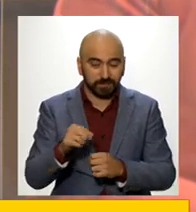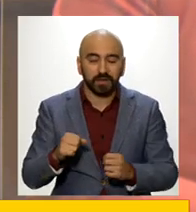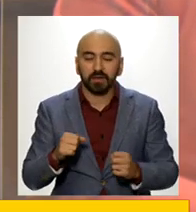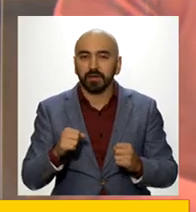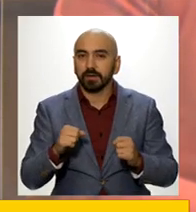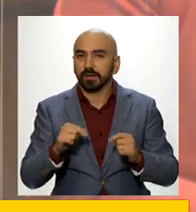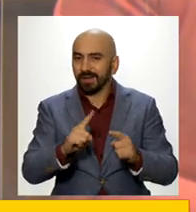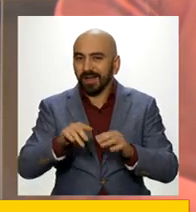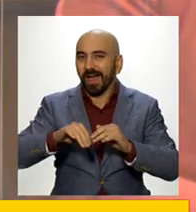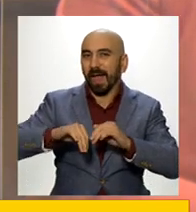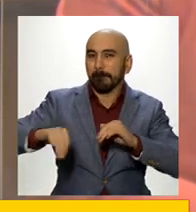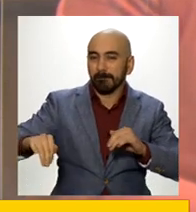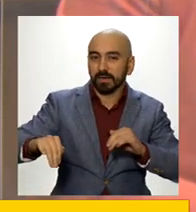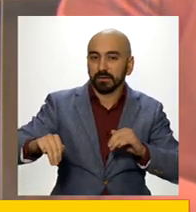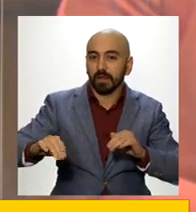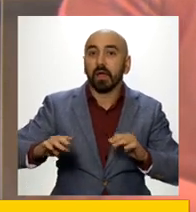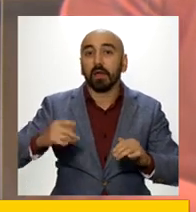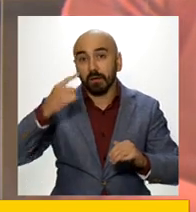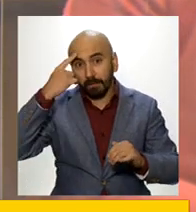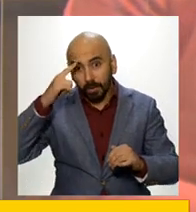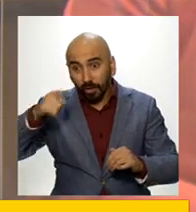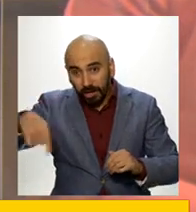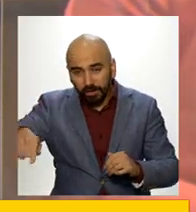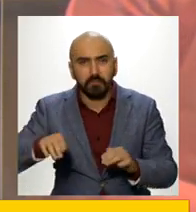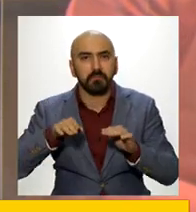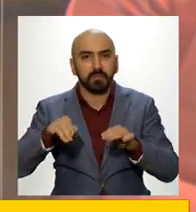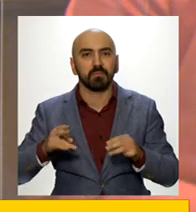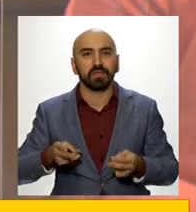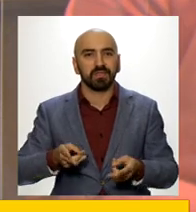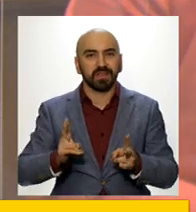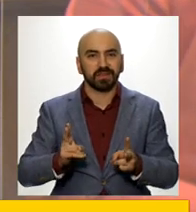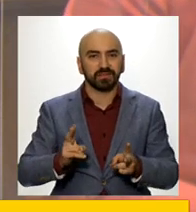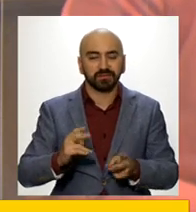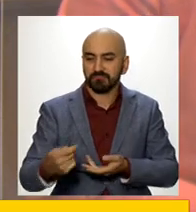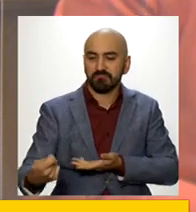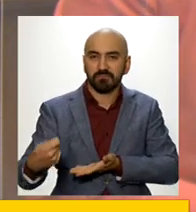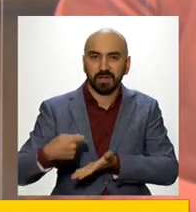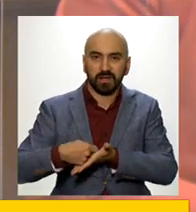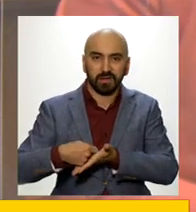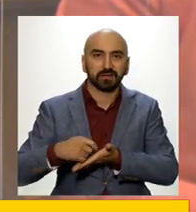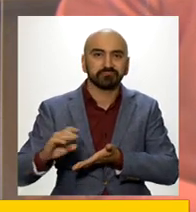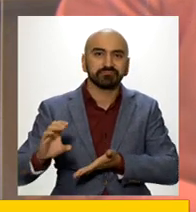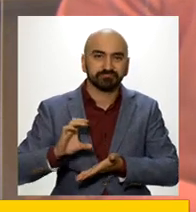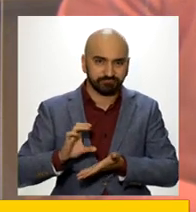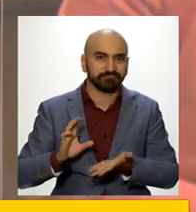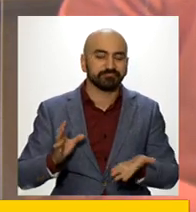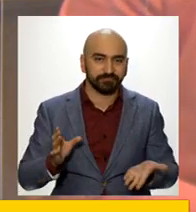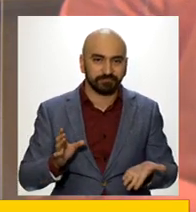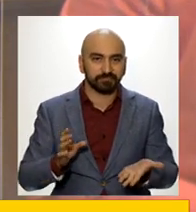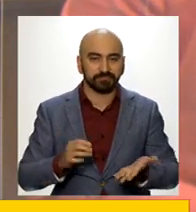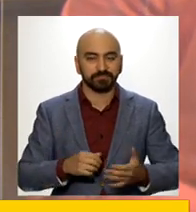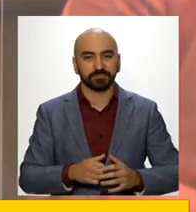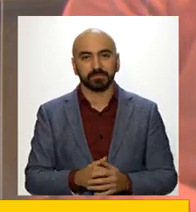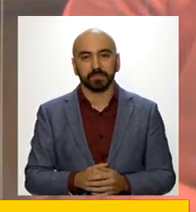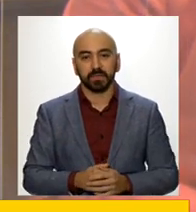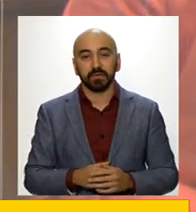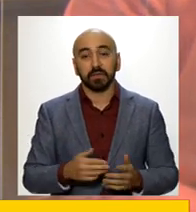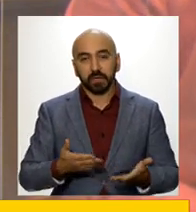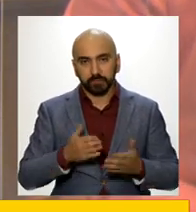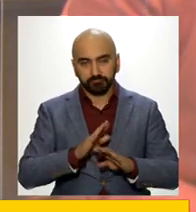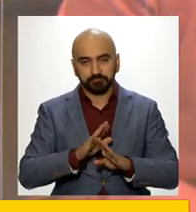individualizadas, pero tienen el mismo derecho de recibir el pago por la deuda histórica. He